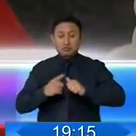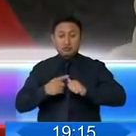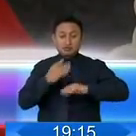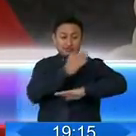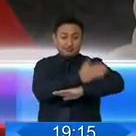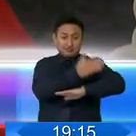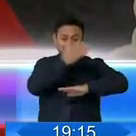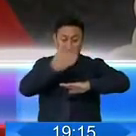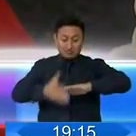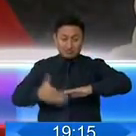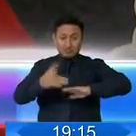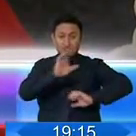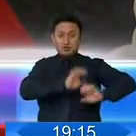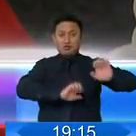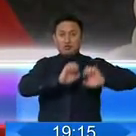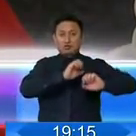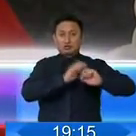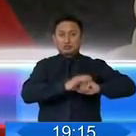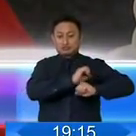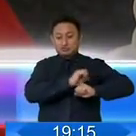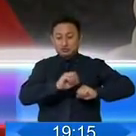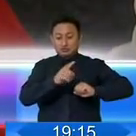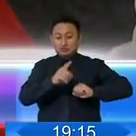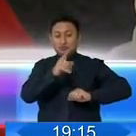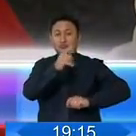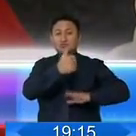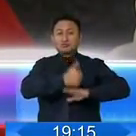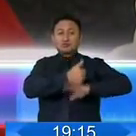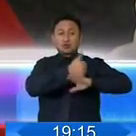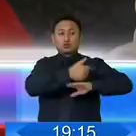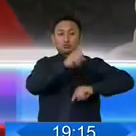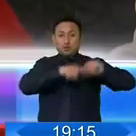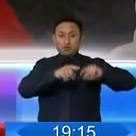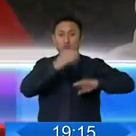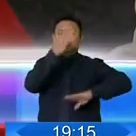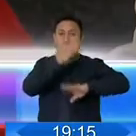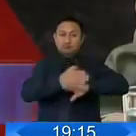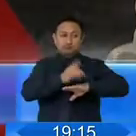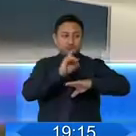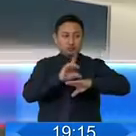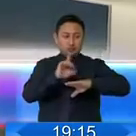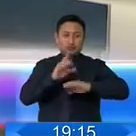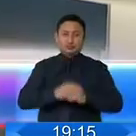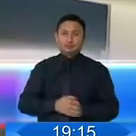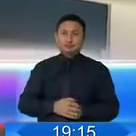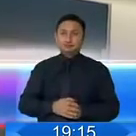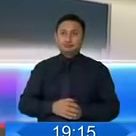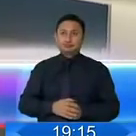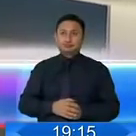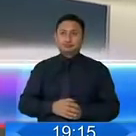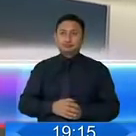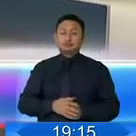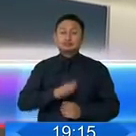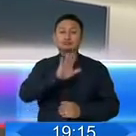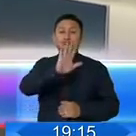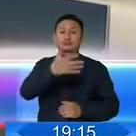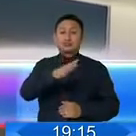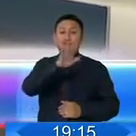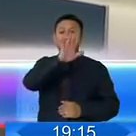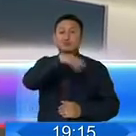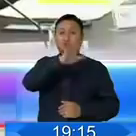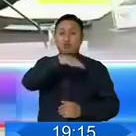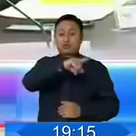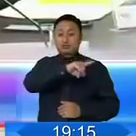evaluación y, en su caso, disponer la cesación de ciertos funcionarios públicos. Es así que en casi 5 meses del Consejo